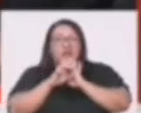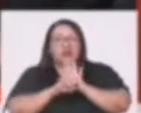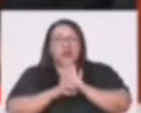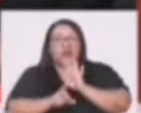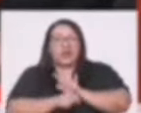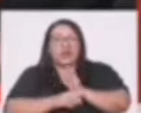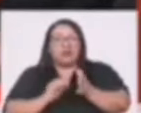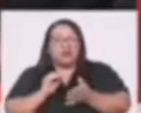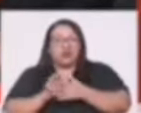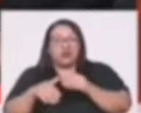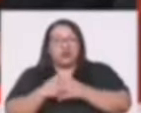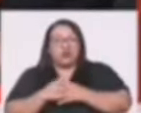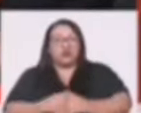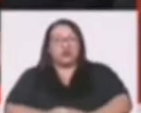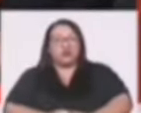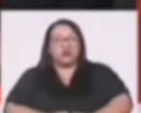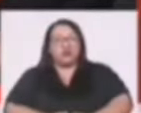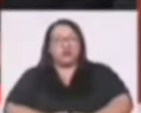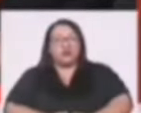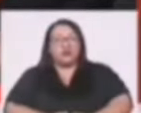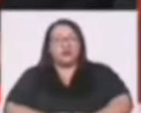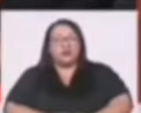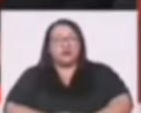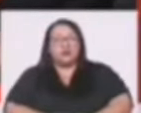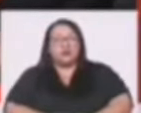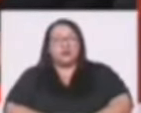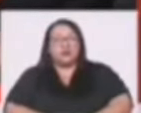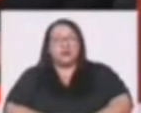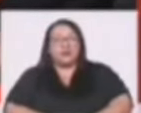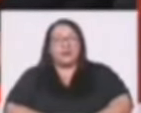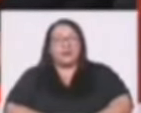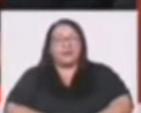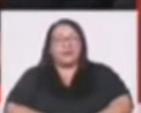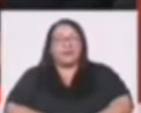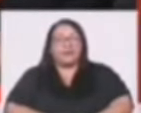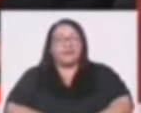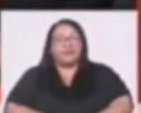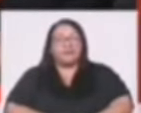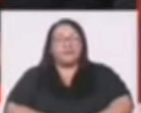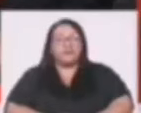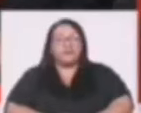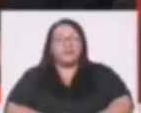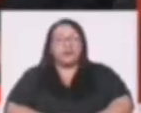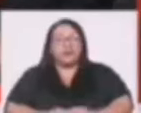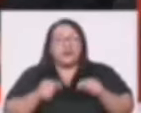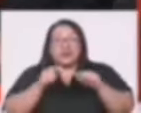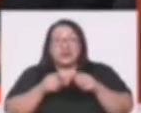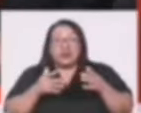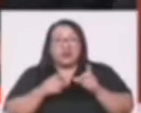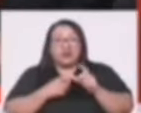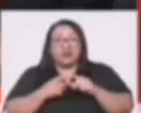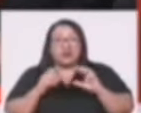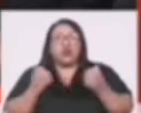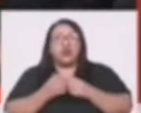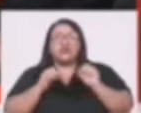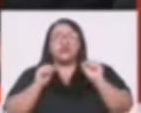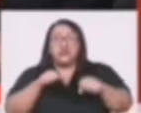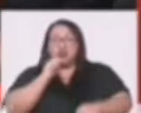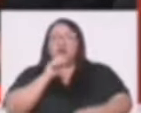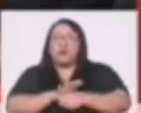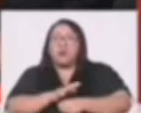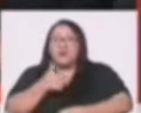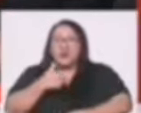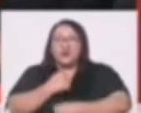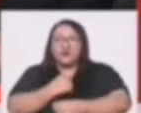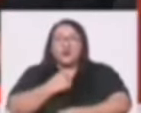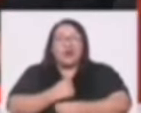las leyes y disponer lo conveniente para hacer efectiva la responsabilidad de los infractores. En esta medida, el Congreso está cumpliendo con ejercer